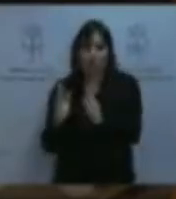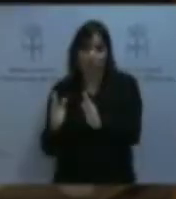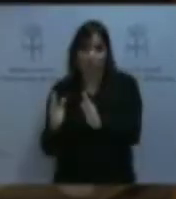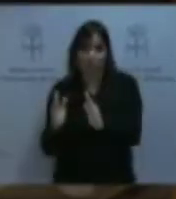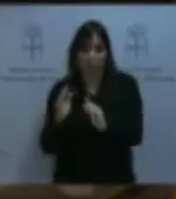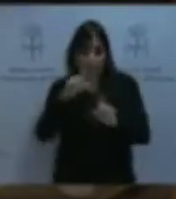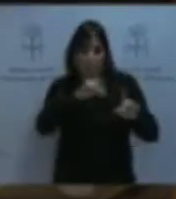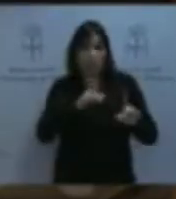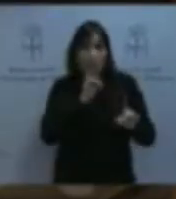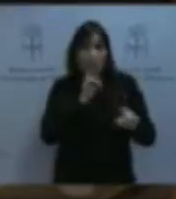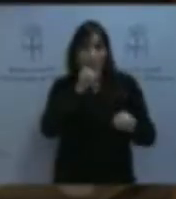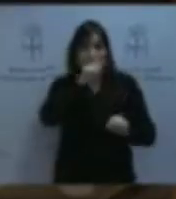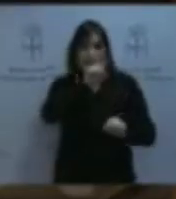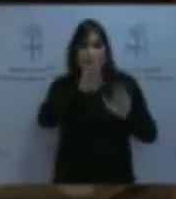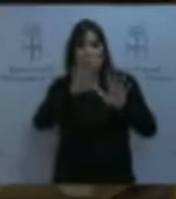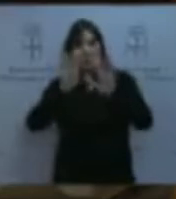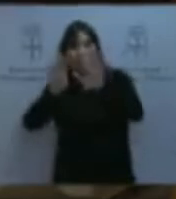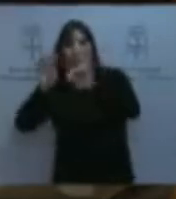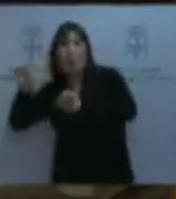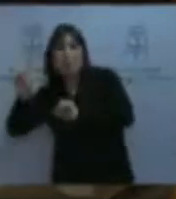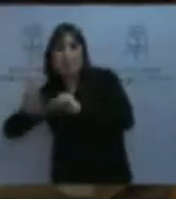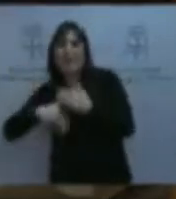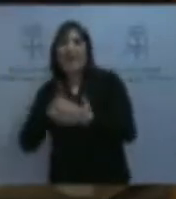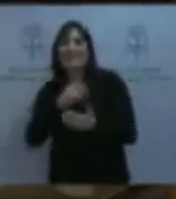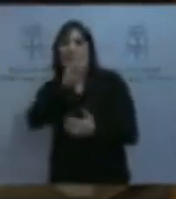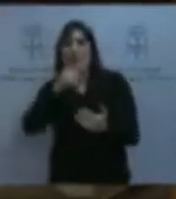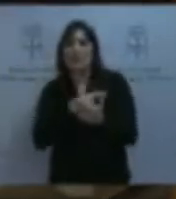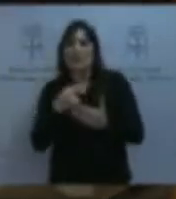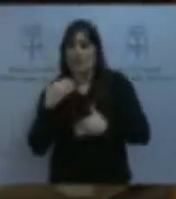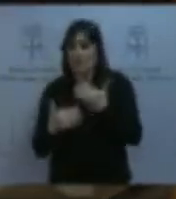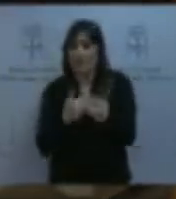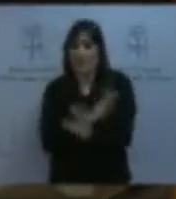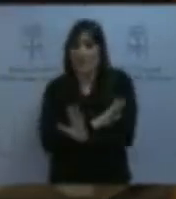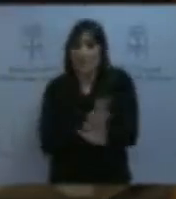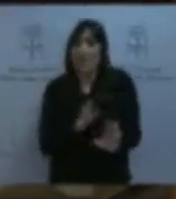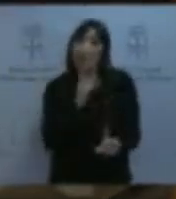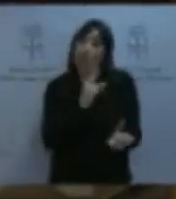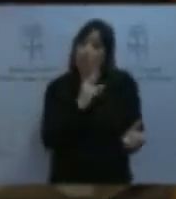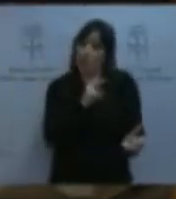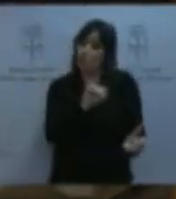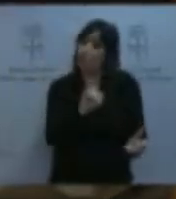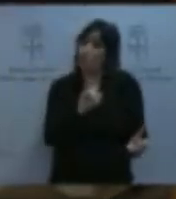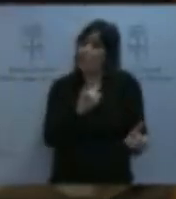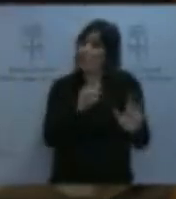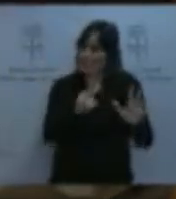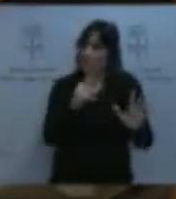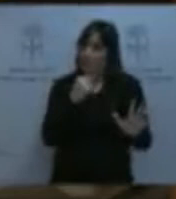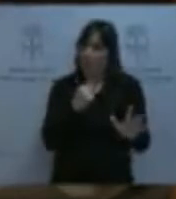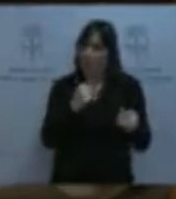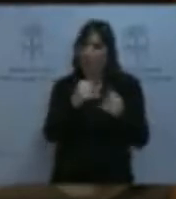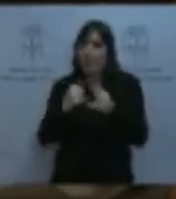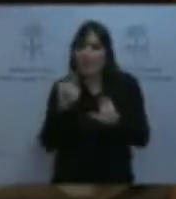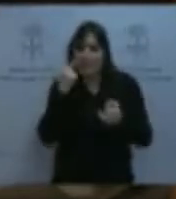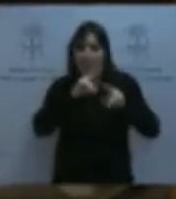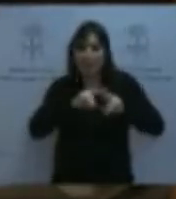no tuvimos el primer avance. Su promesa electoral era ya en 2007 revisar esas directrices. Se han beneficiado, por una parte,